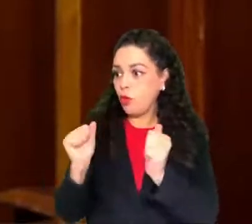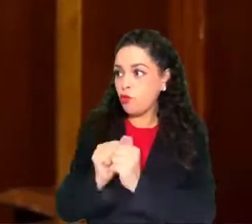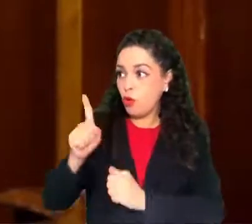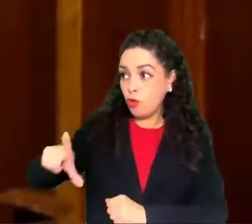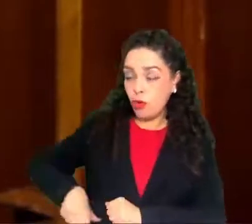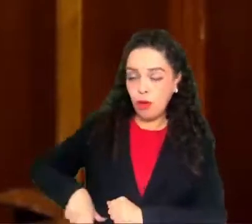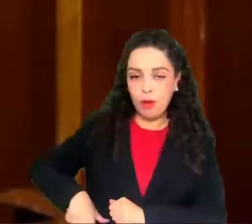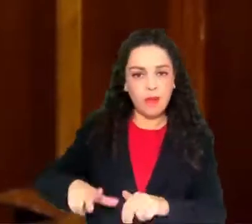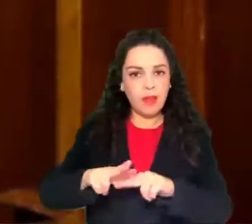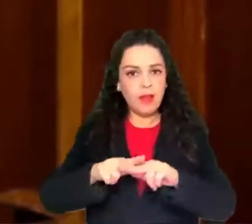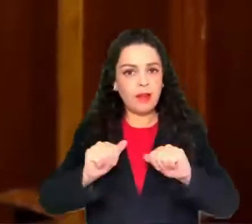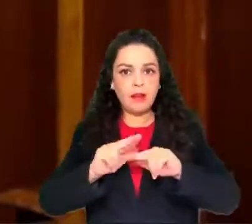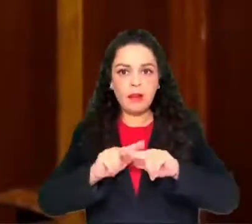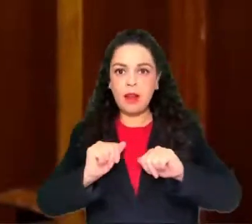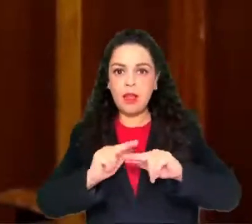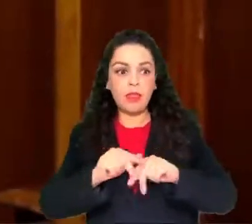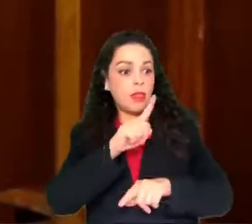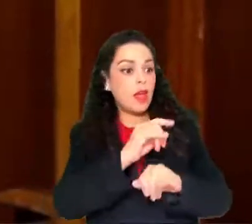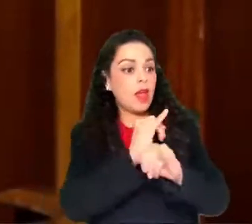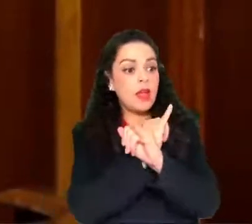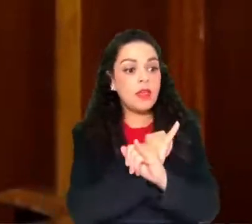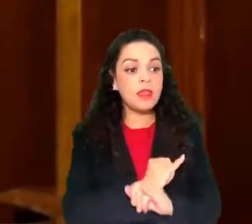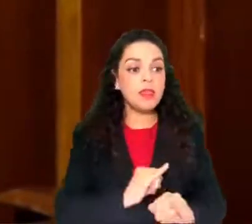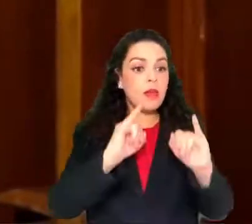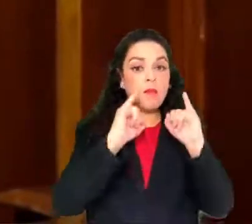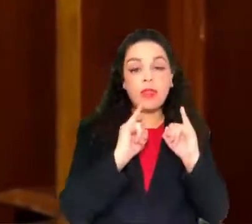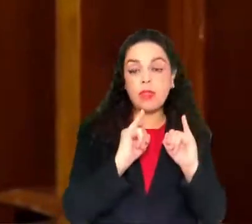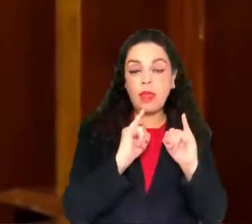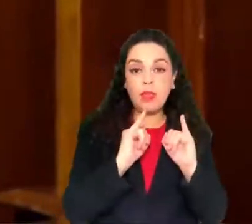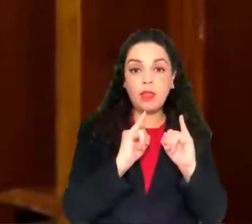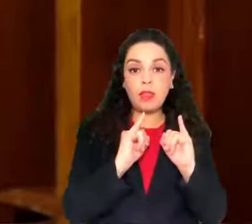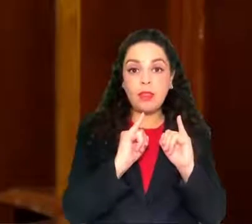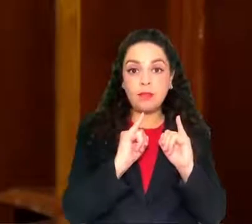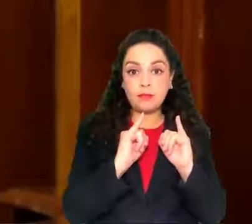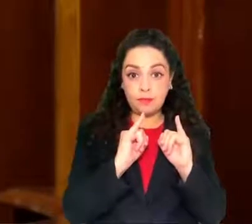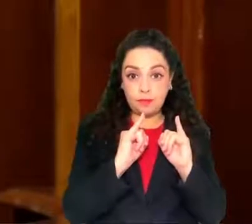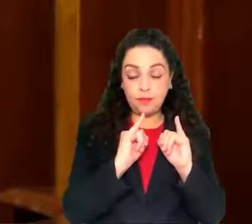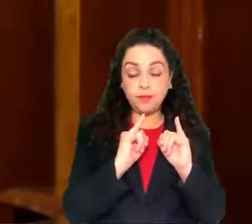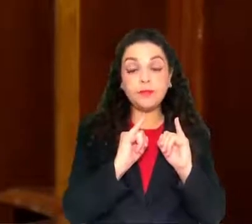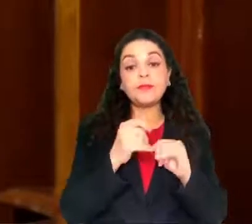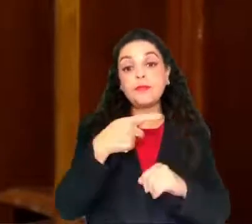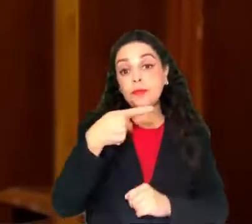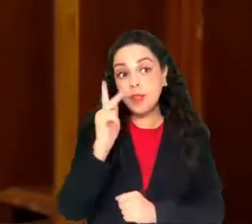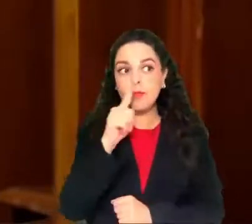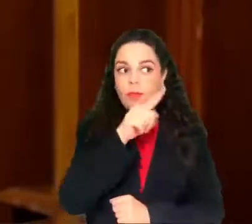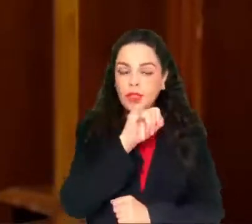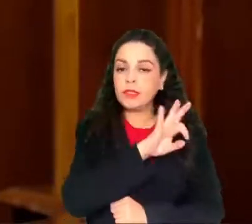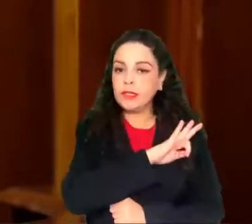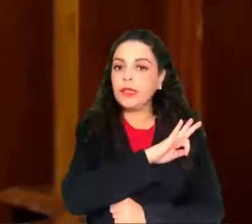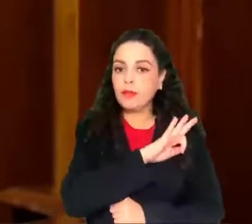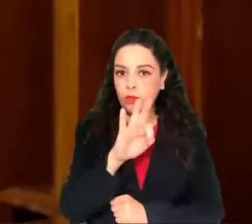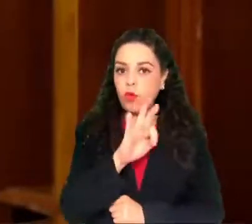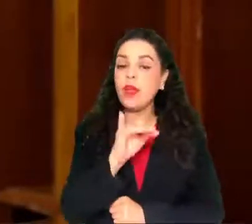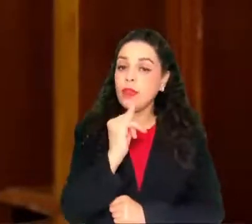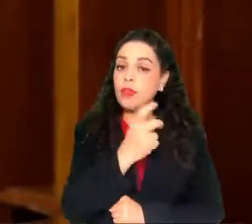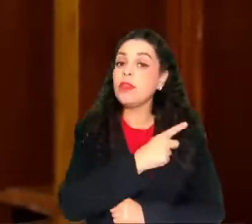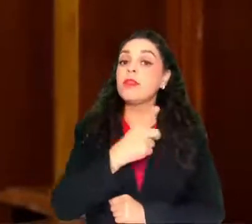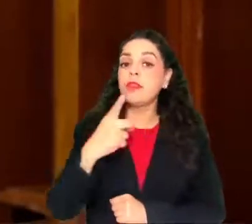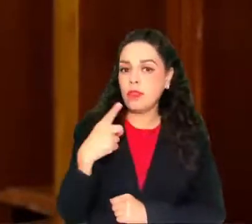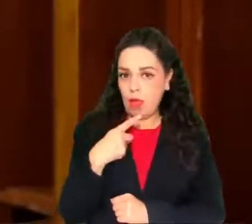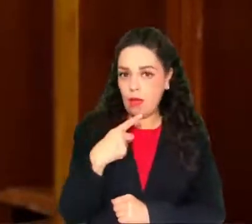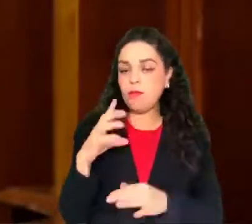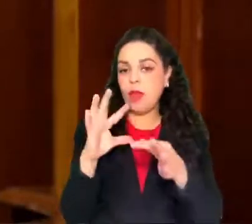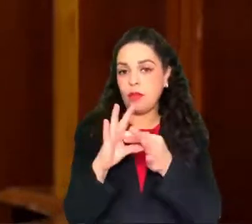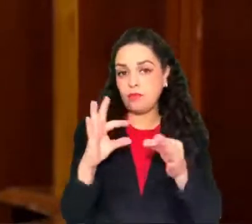sin que ello implique que no sean susceptibles de rendir cuentas sobre su desempeño y más en concreto sobre los actores de